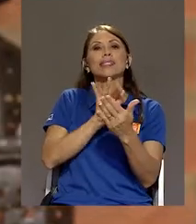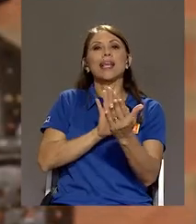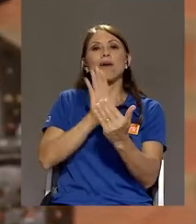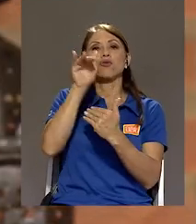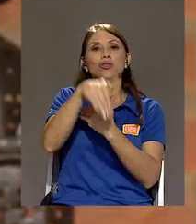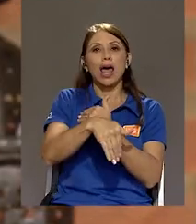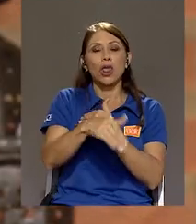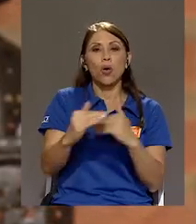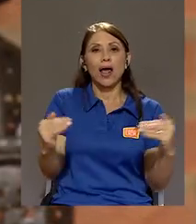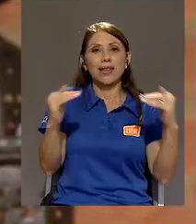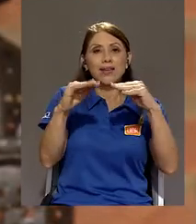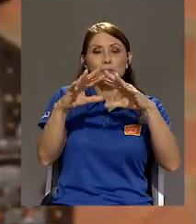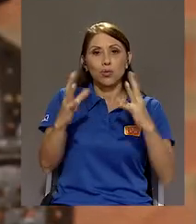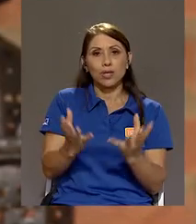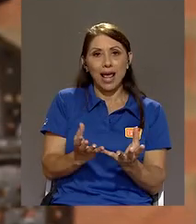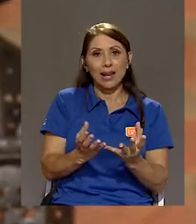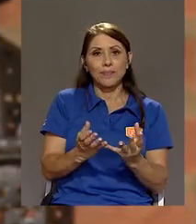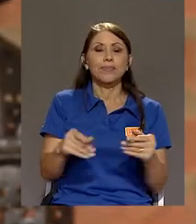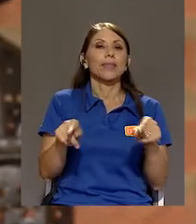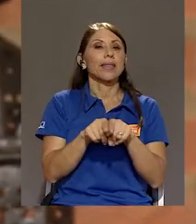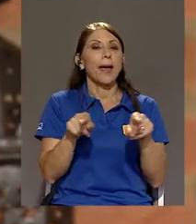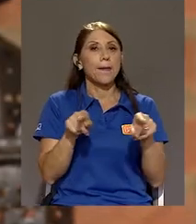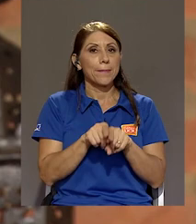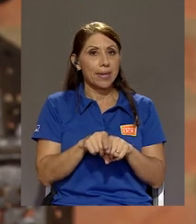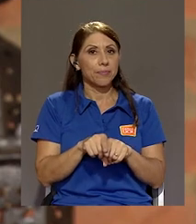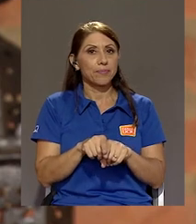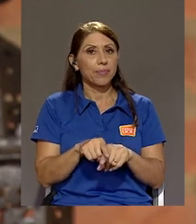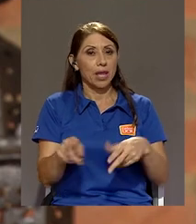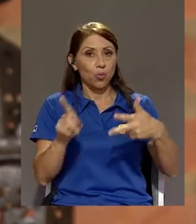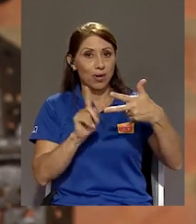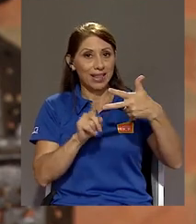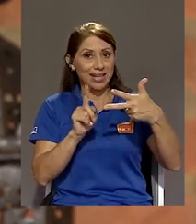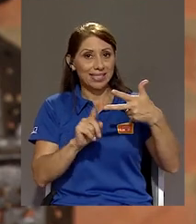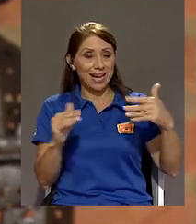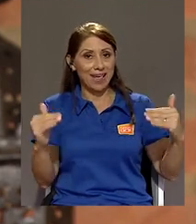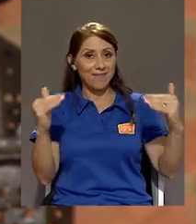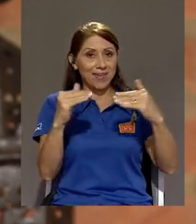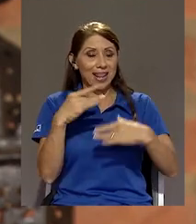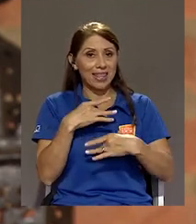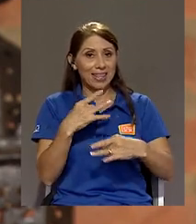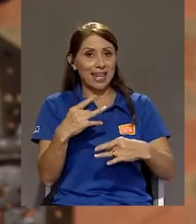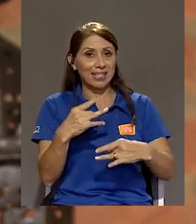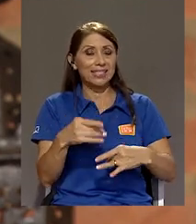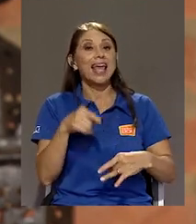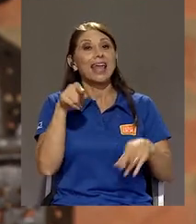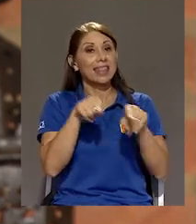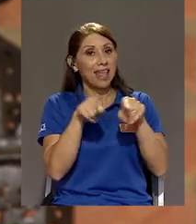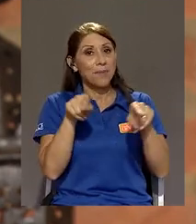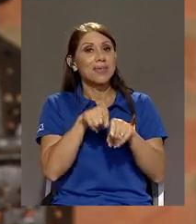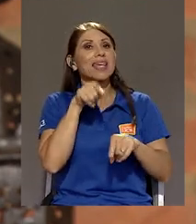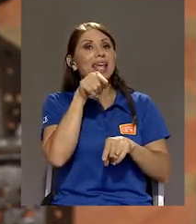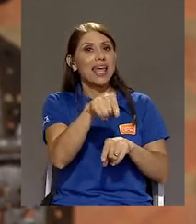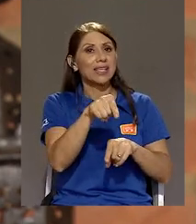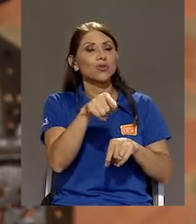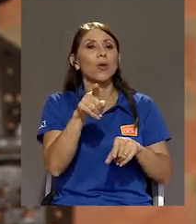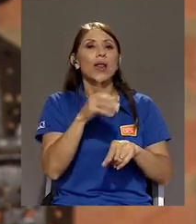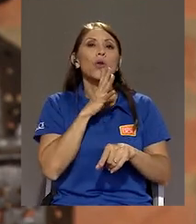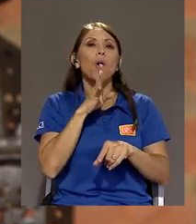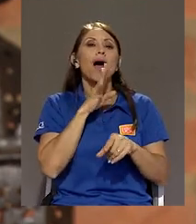tercera esfera de interés, él lleva esta discusión también a un tema de